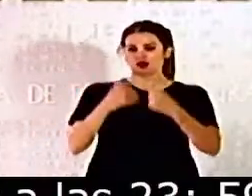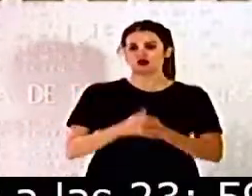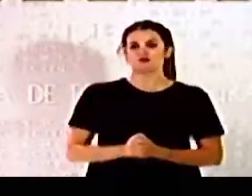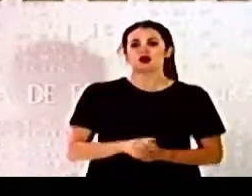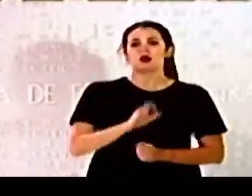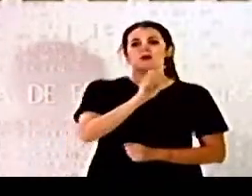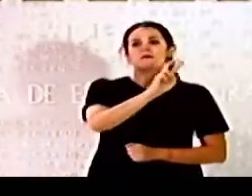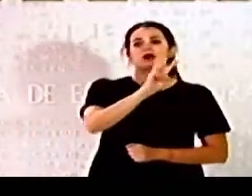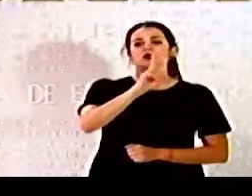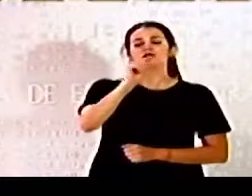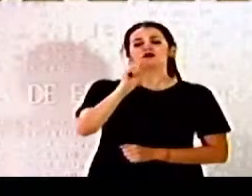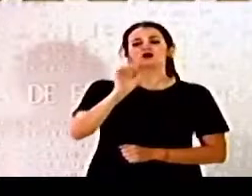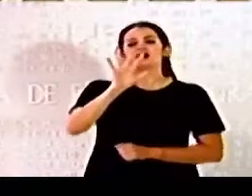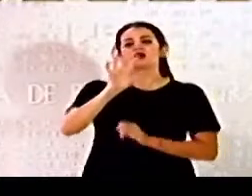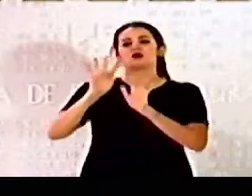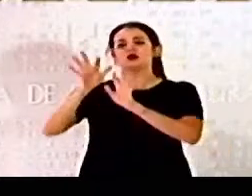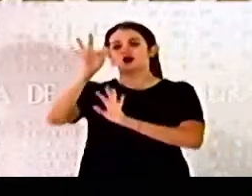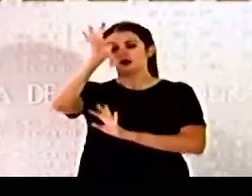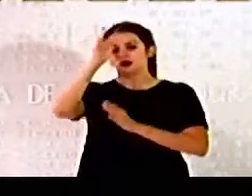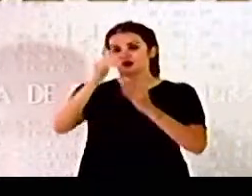23:59 del domingo.